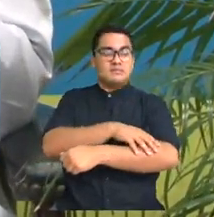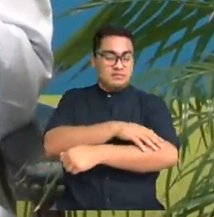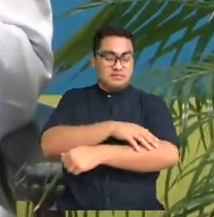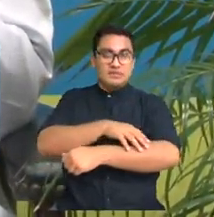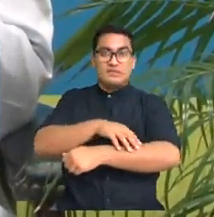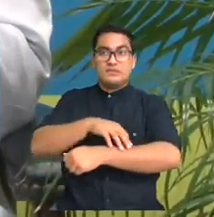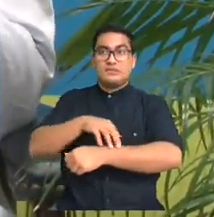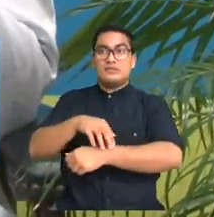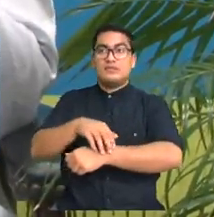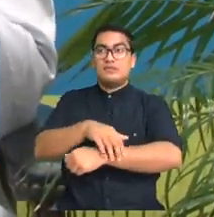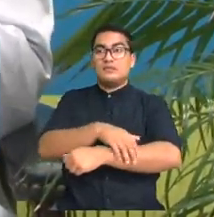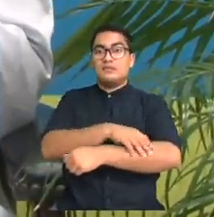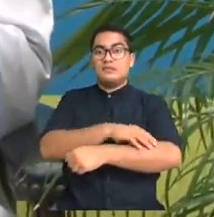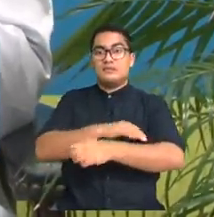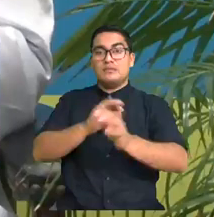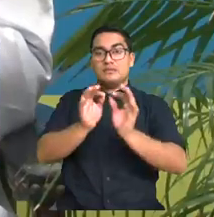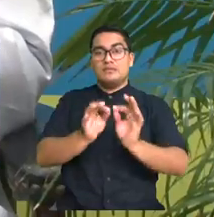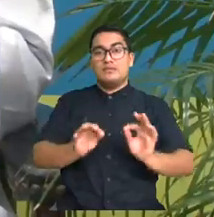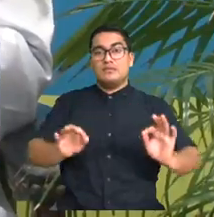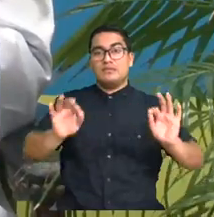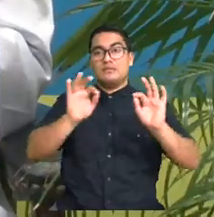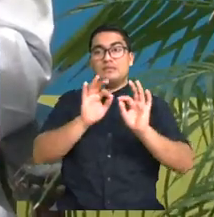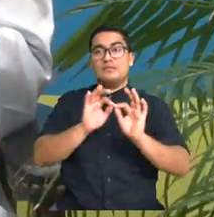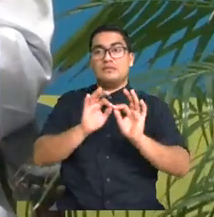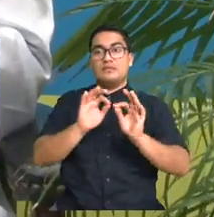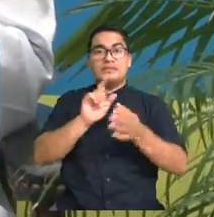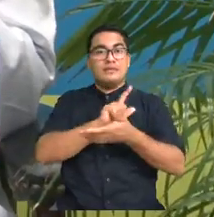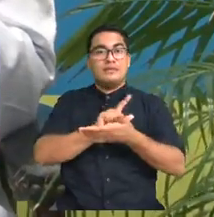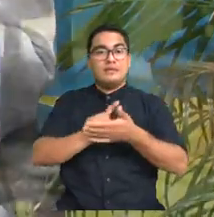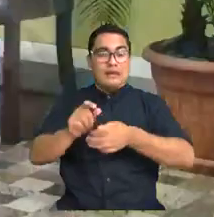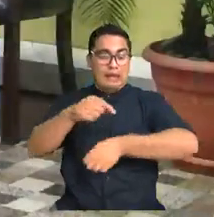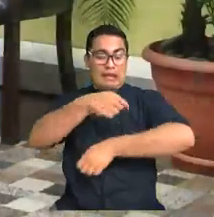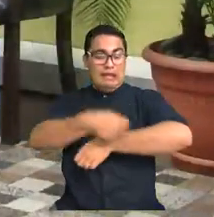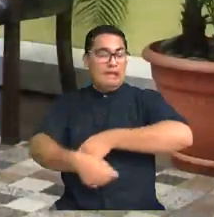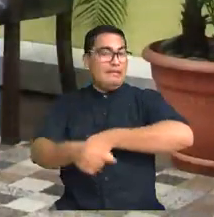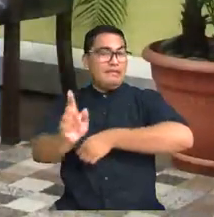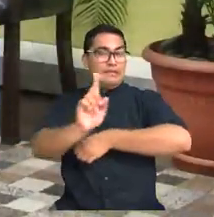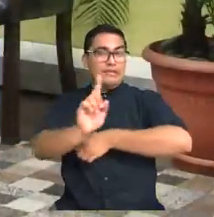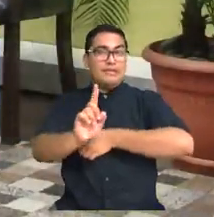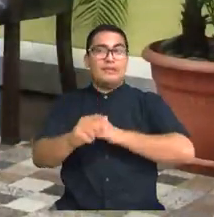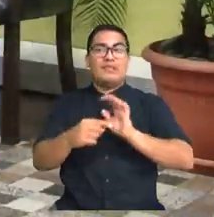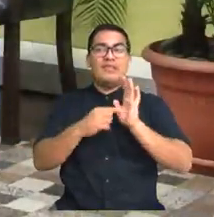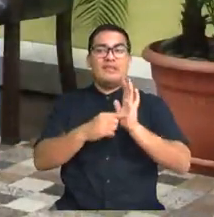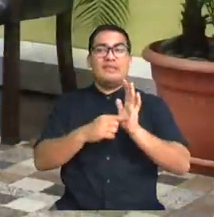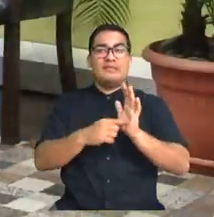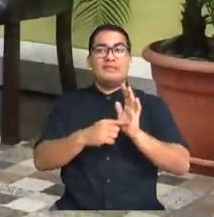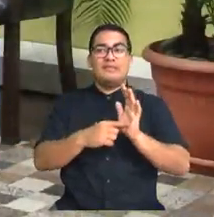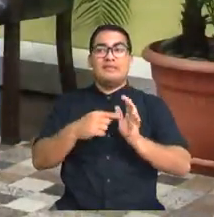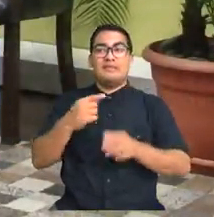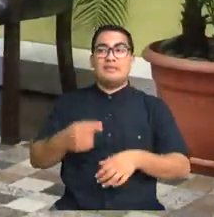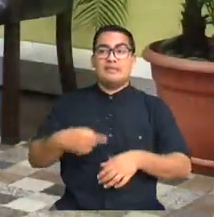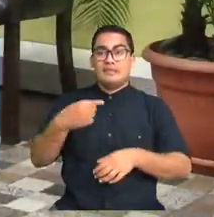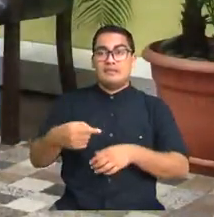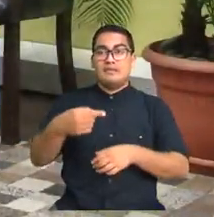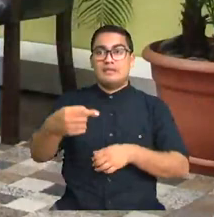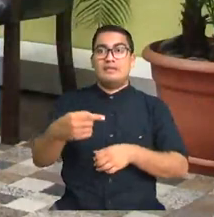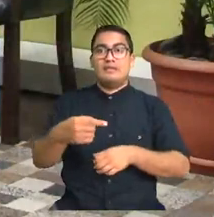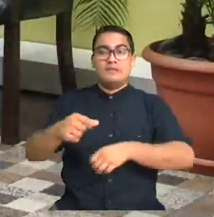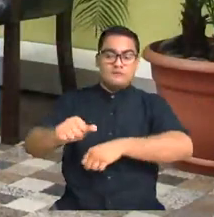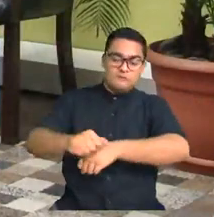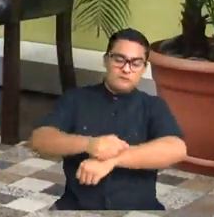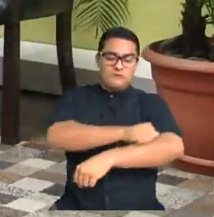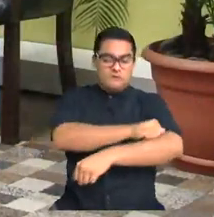indemne posible, es decir, buscar cómo no lastimarla. Y si nosotros venimos y todos los días estamos haciendo la